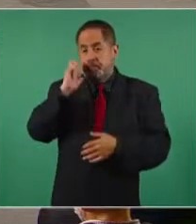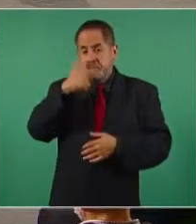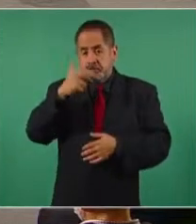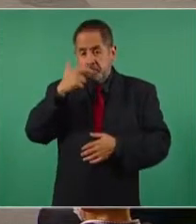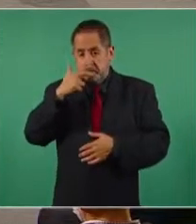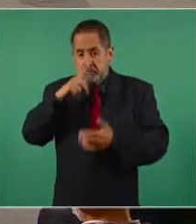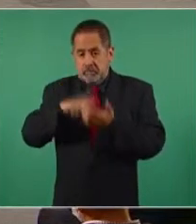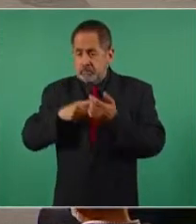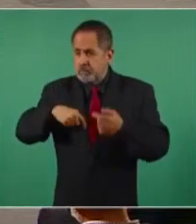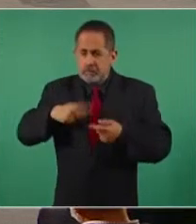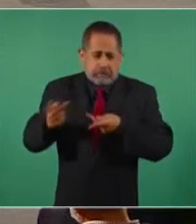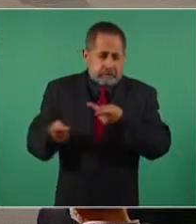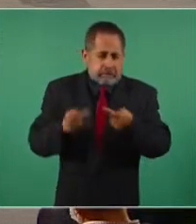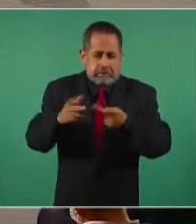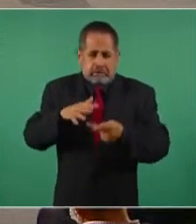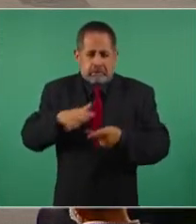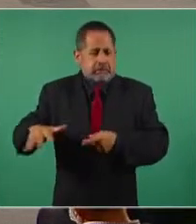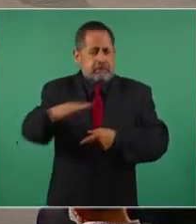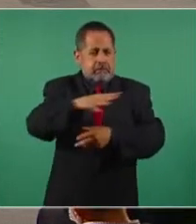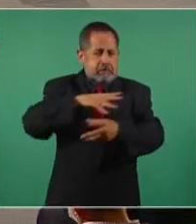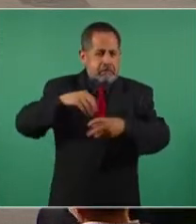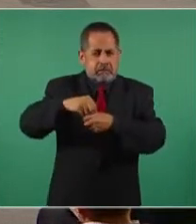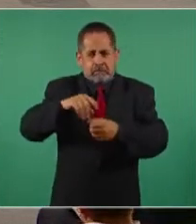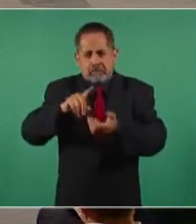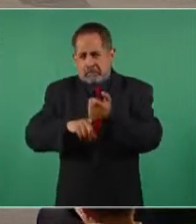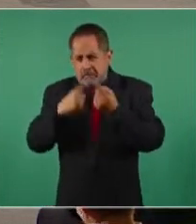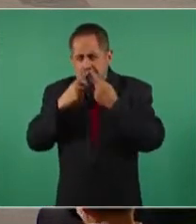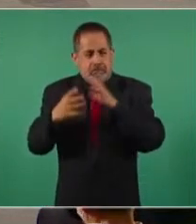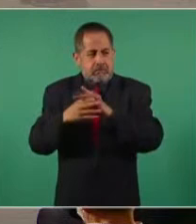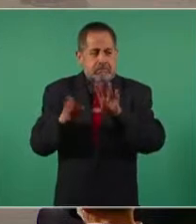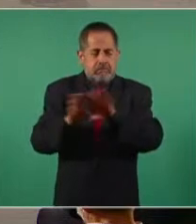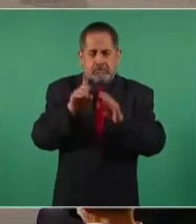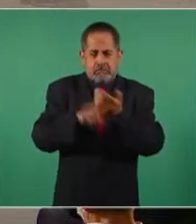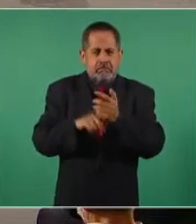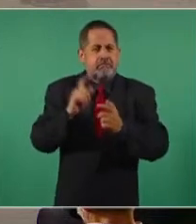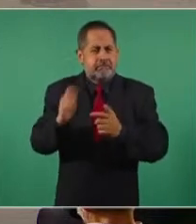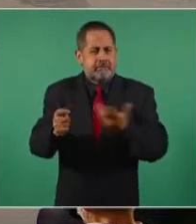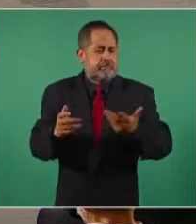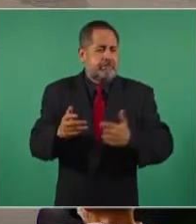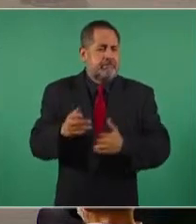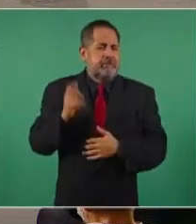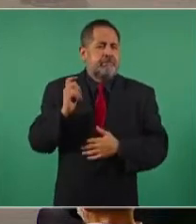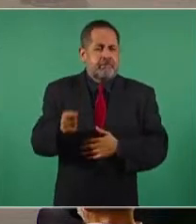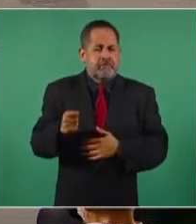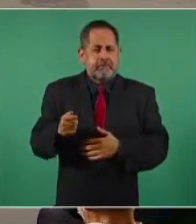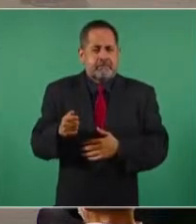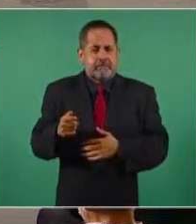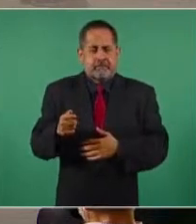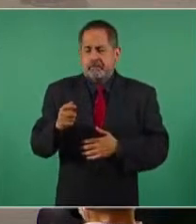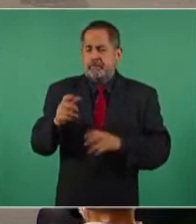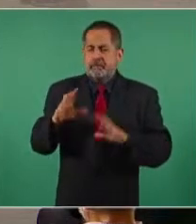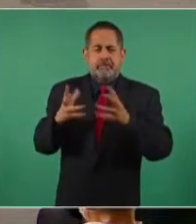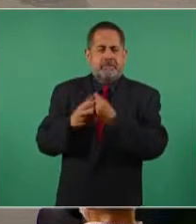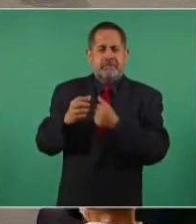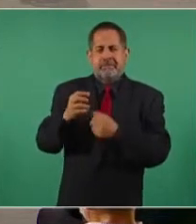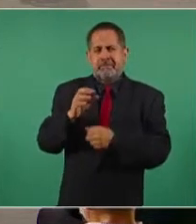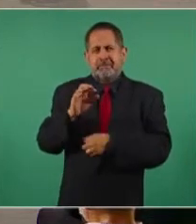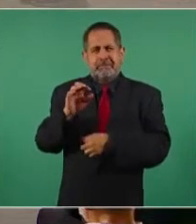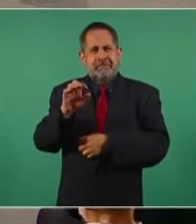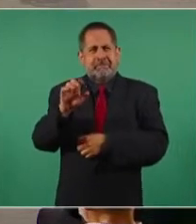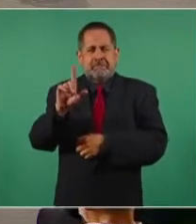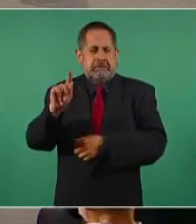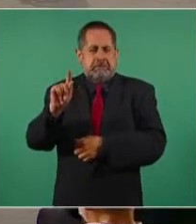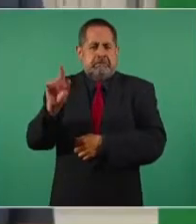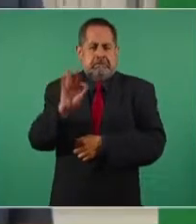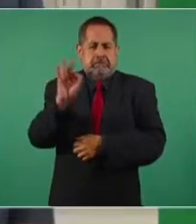a lo largo de dos planteles educativos una plica desde esta familia hace 65 a 70